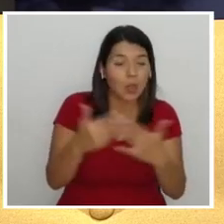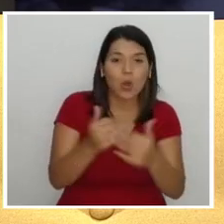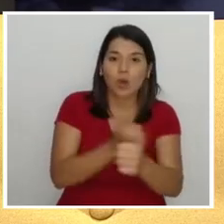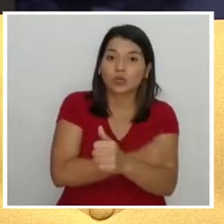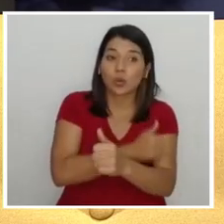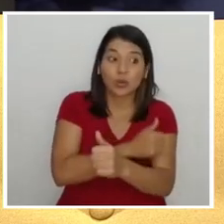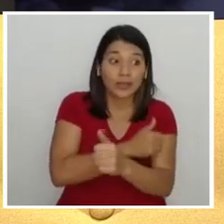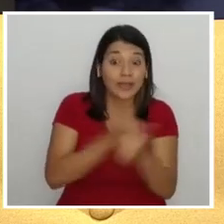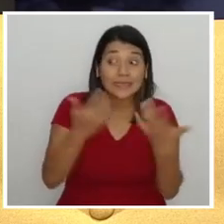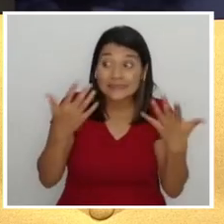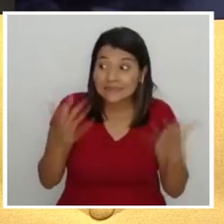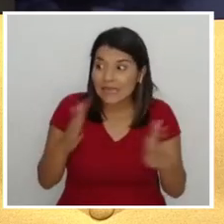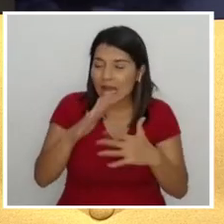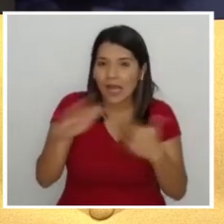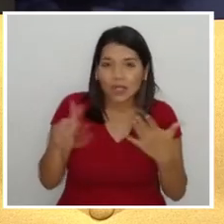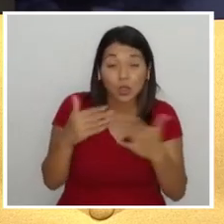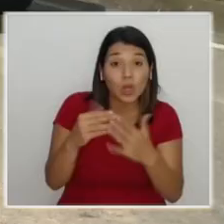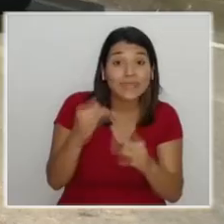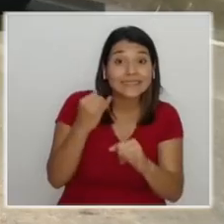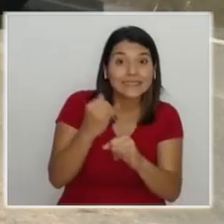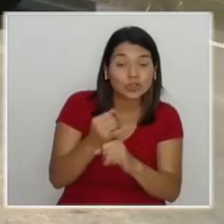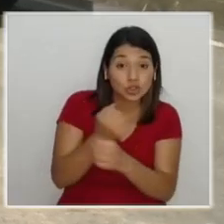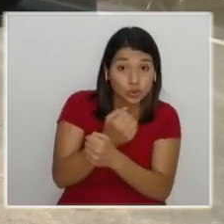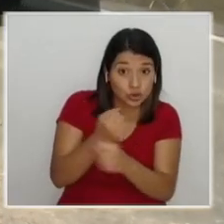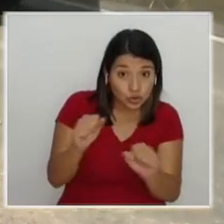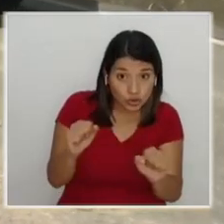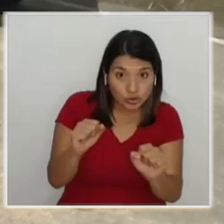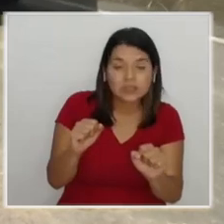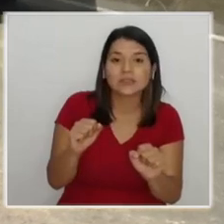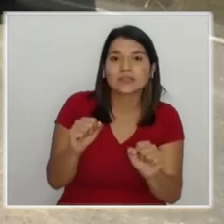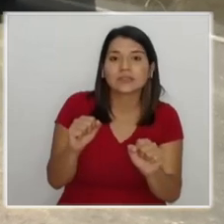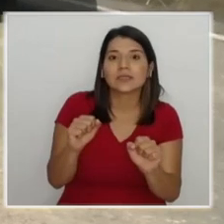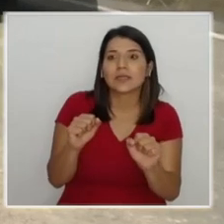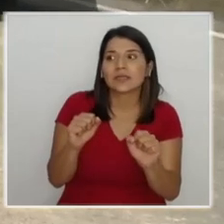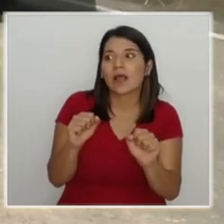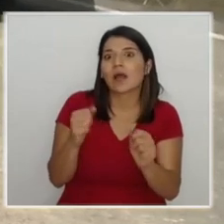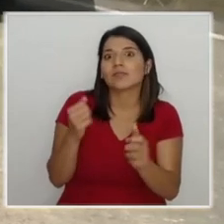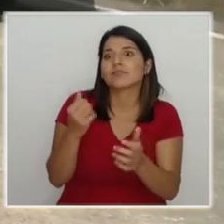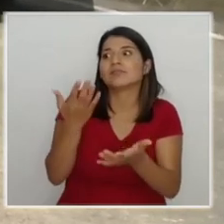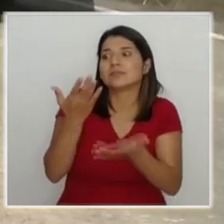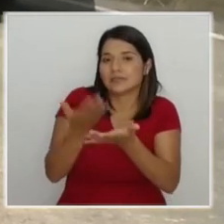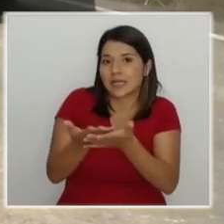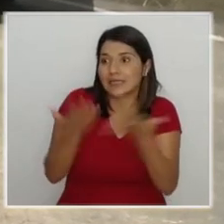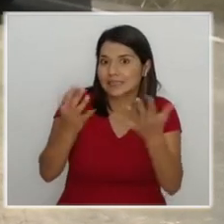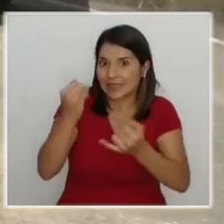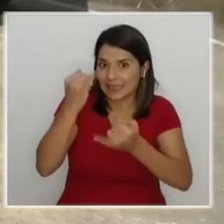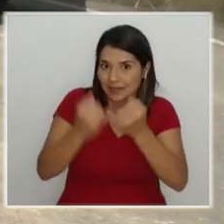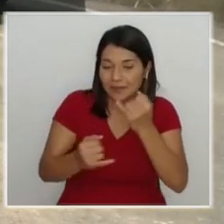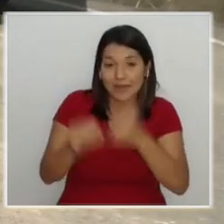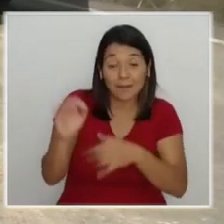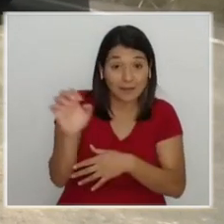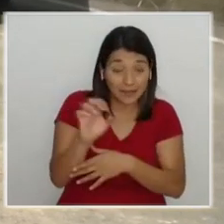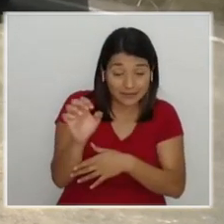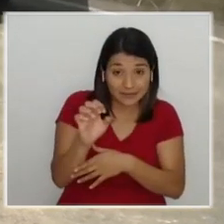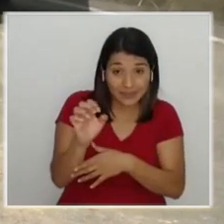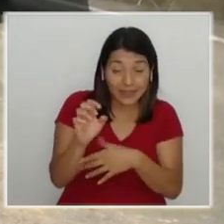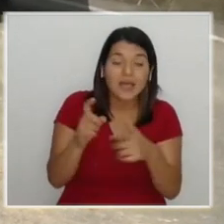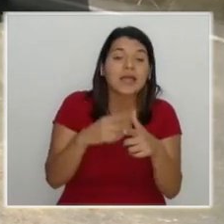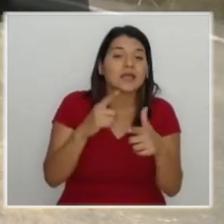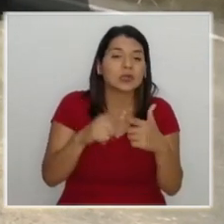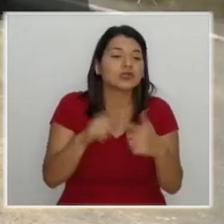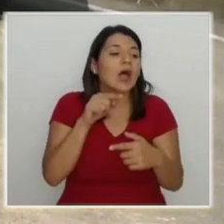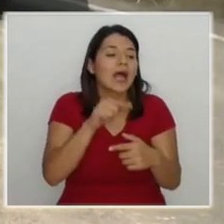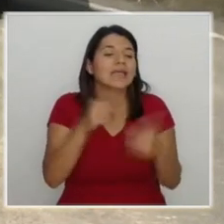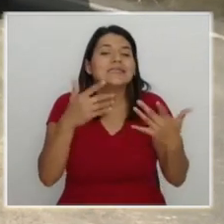rescate regresan a sus respectivos lugares y se da por finalizada la emergencia, es donde ya uno entra en una etapa